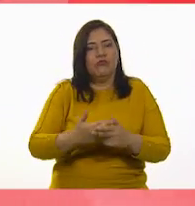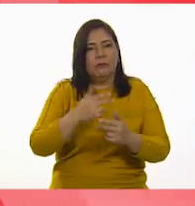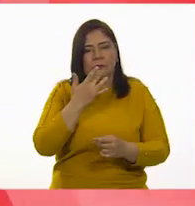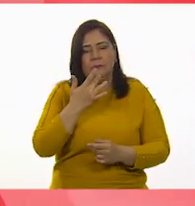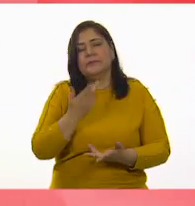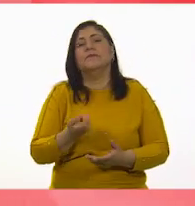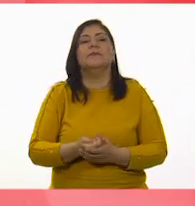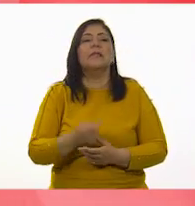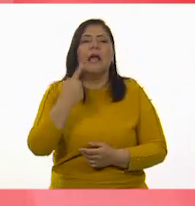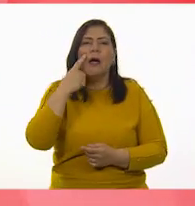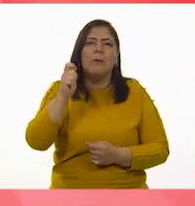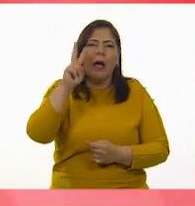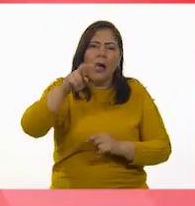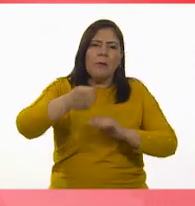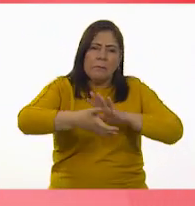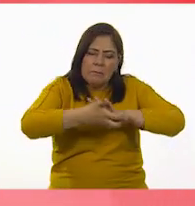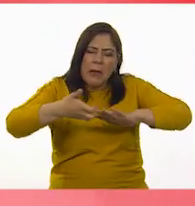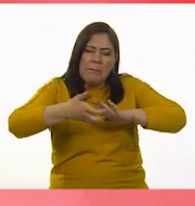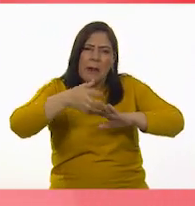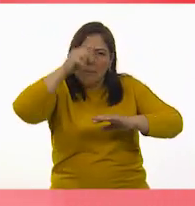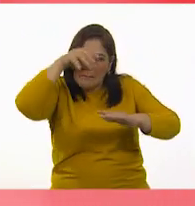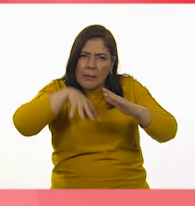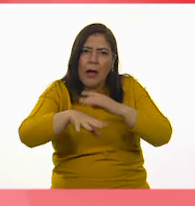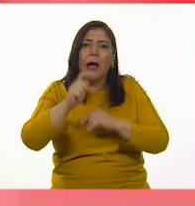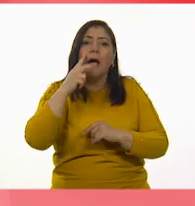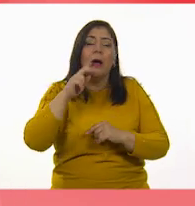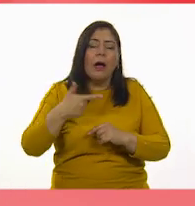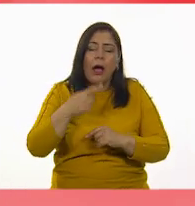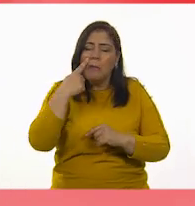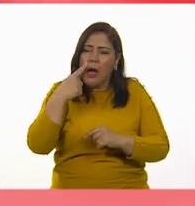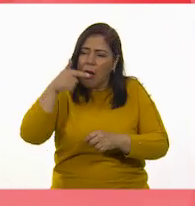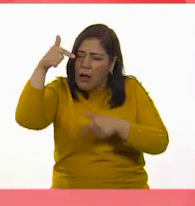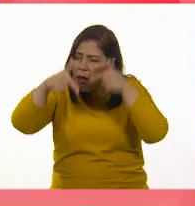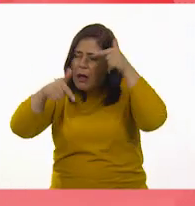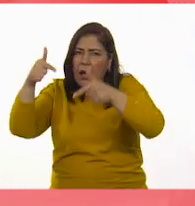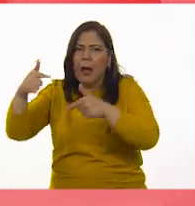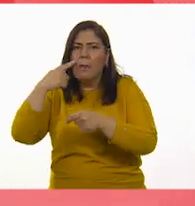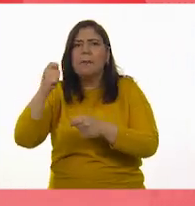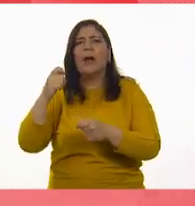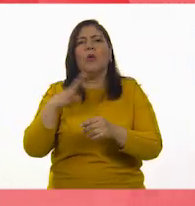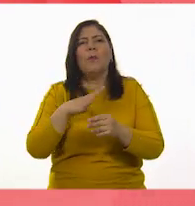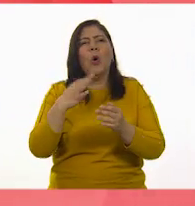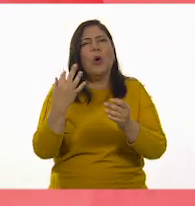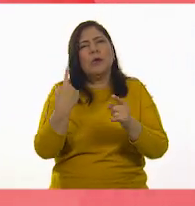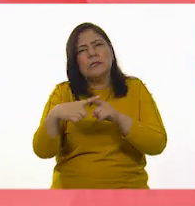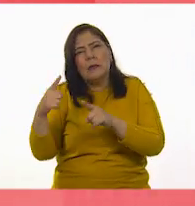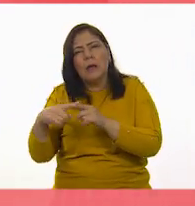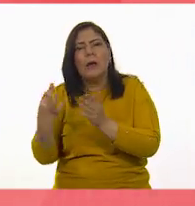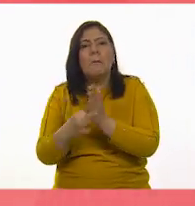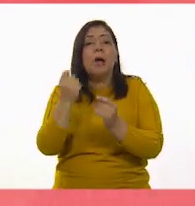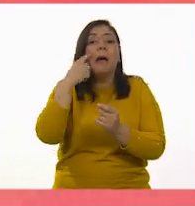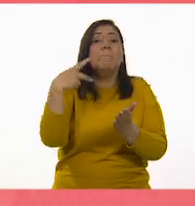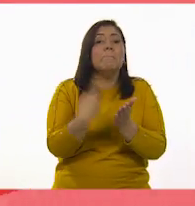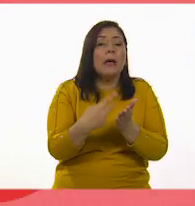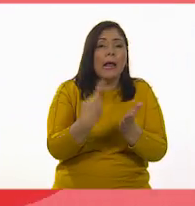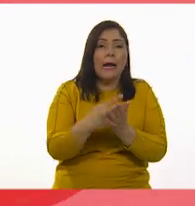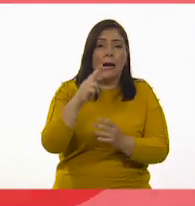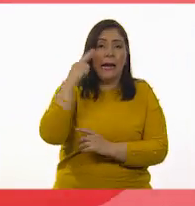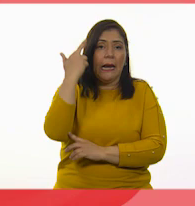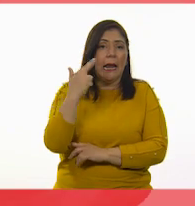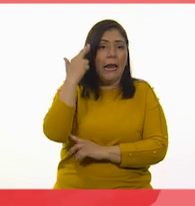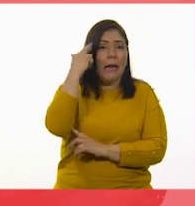los españoles no tardaron nadita en empezar a buscar vetas de minerales preciosos como la plata. Por eso es que lo llamaron Real de Minas